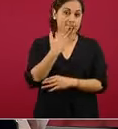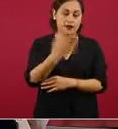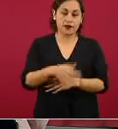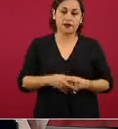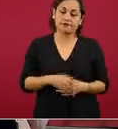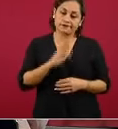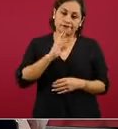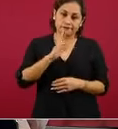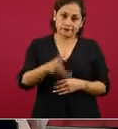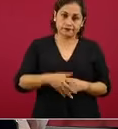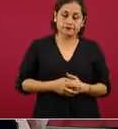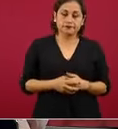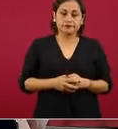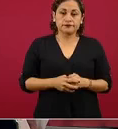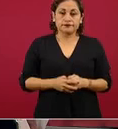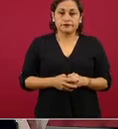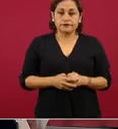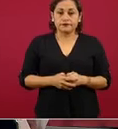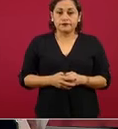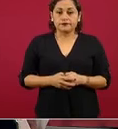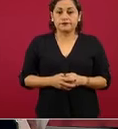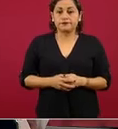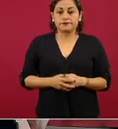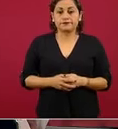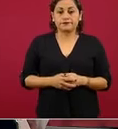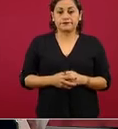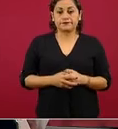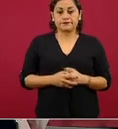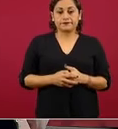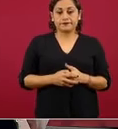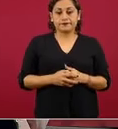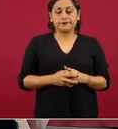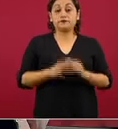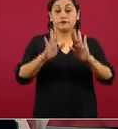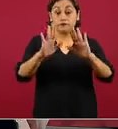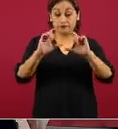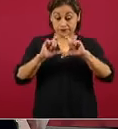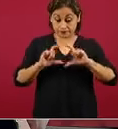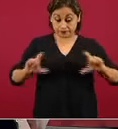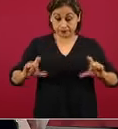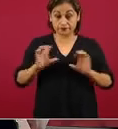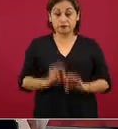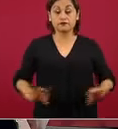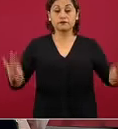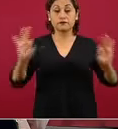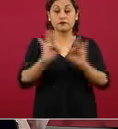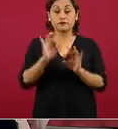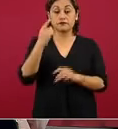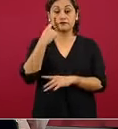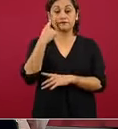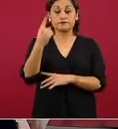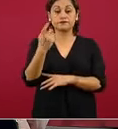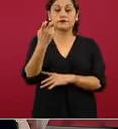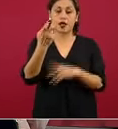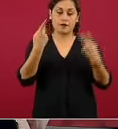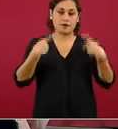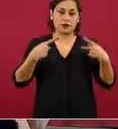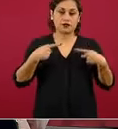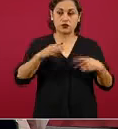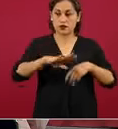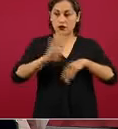semana número 28. Bueno, una cosa también importante de esto, además de las defunciones